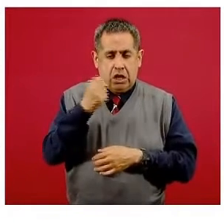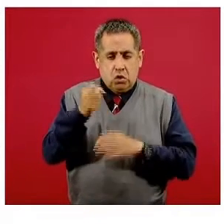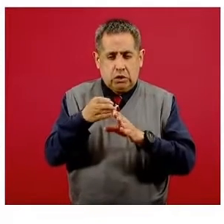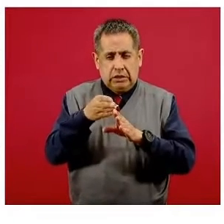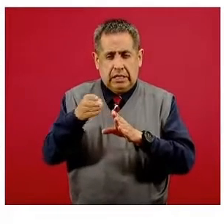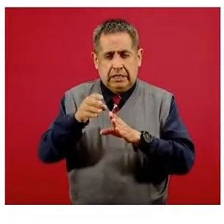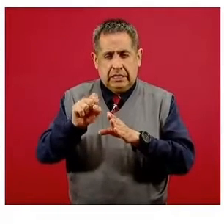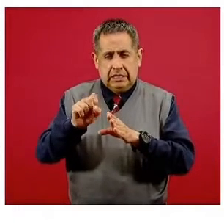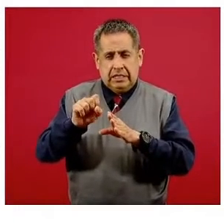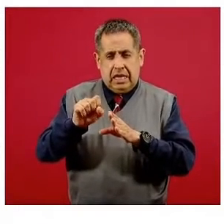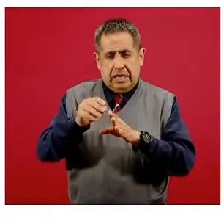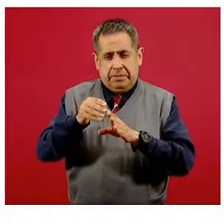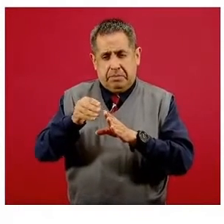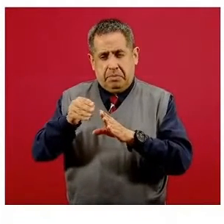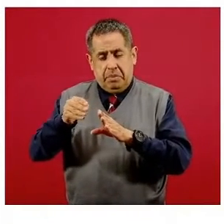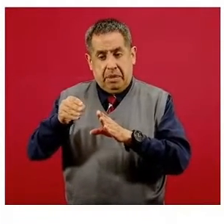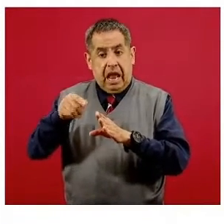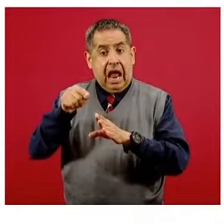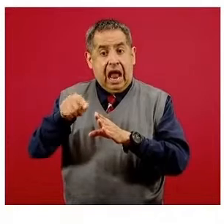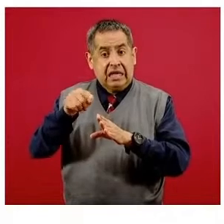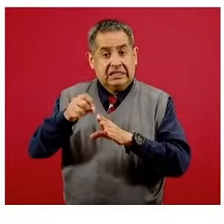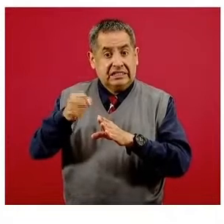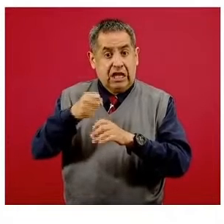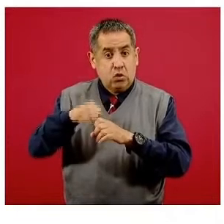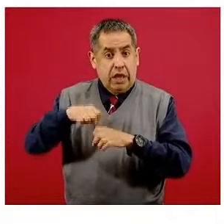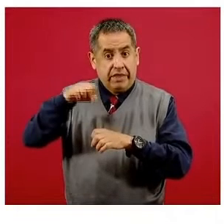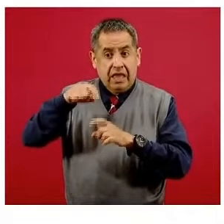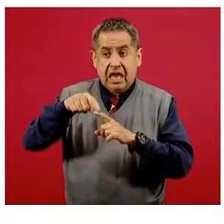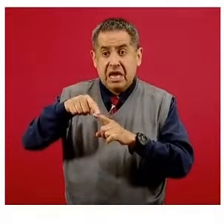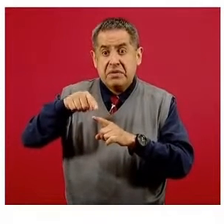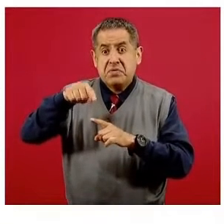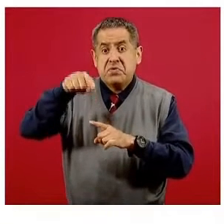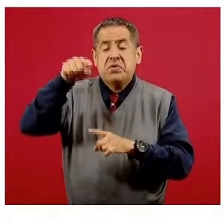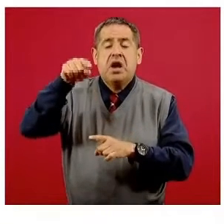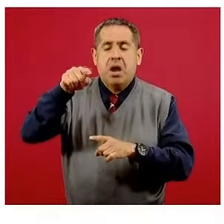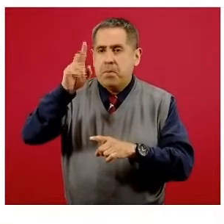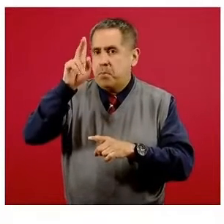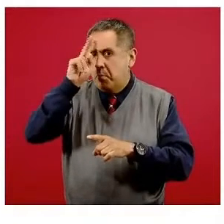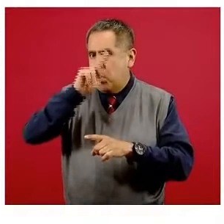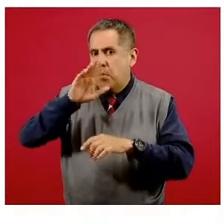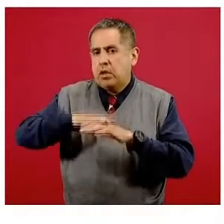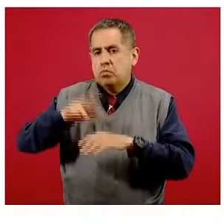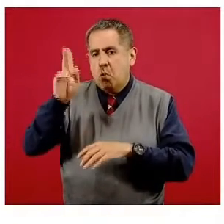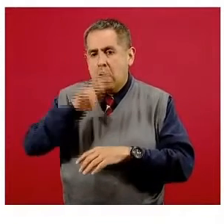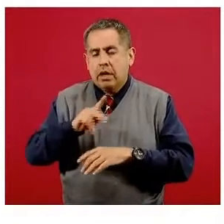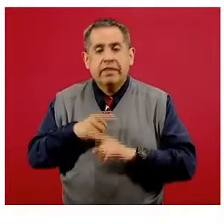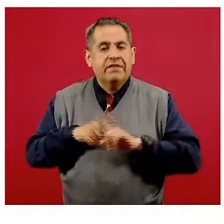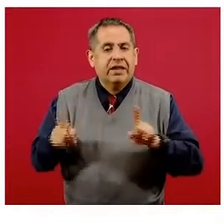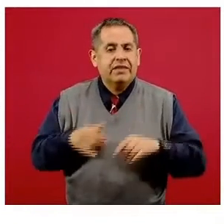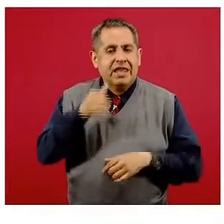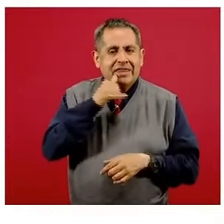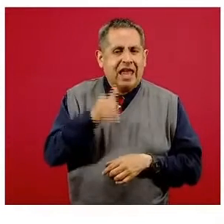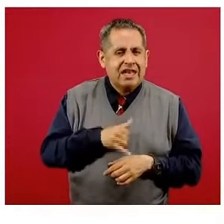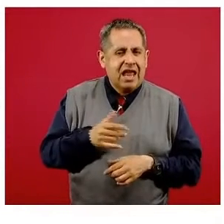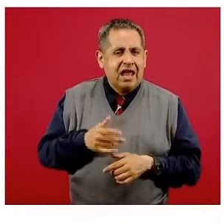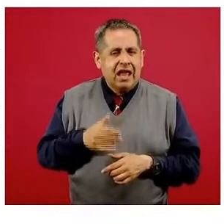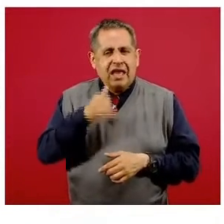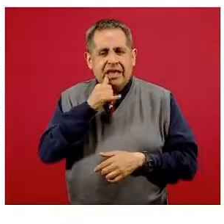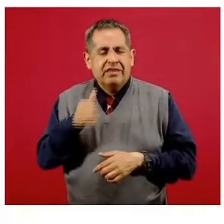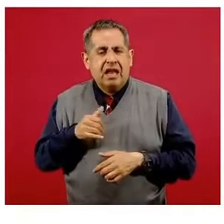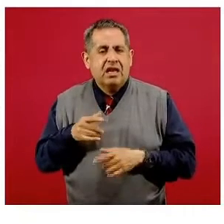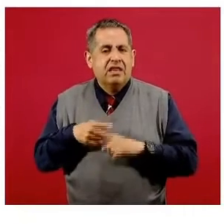empieza a aumentar de manera muy acelerada, mucho más acelerada que en el caso de Italia, por ejemplo, alrededor de